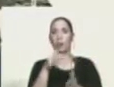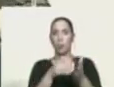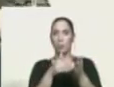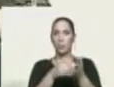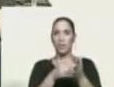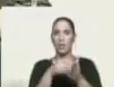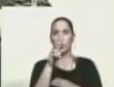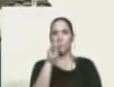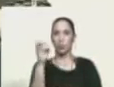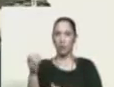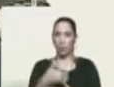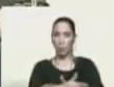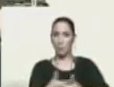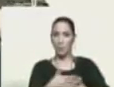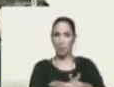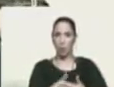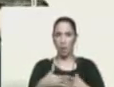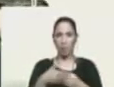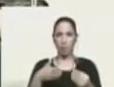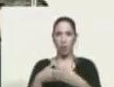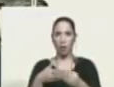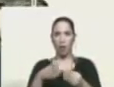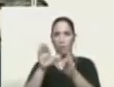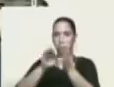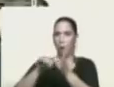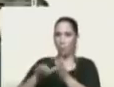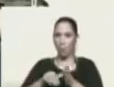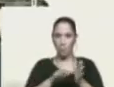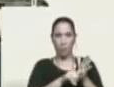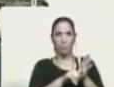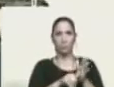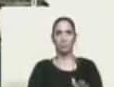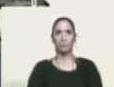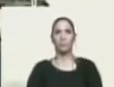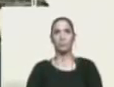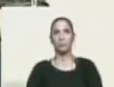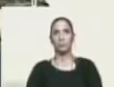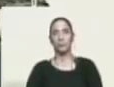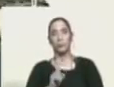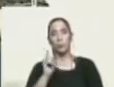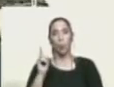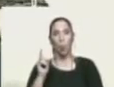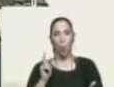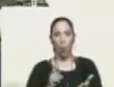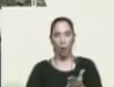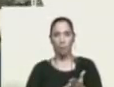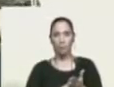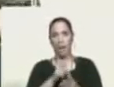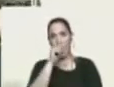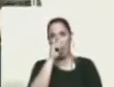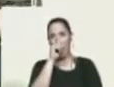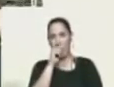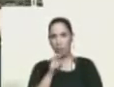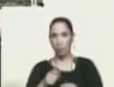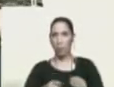dólares producto de actos de corrupción. En total, durante este año se